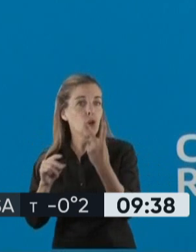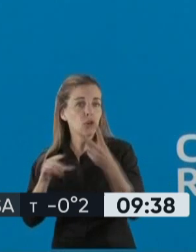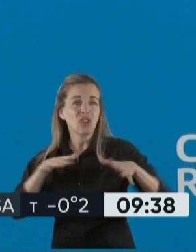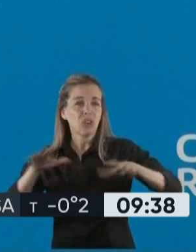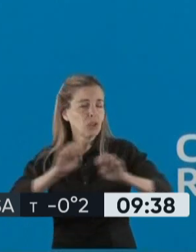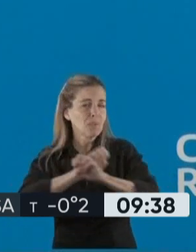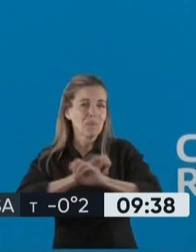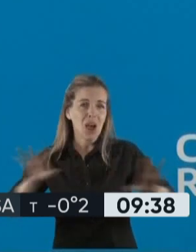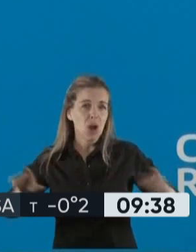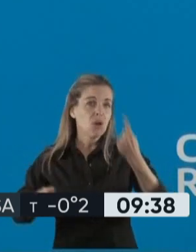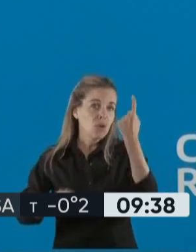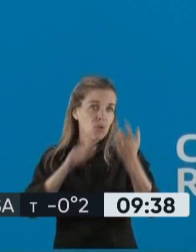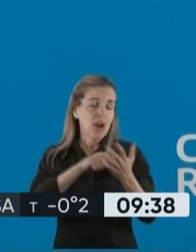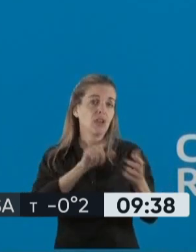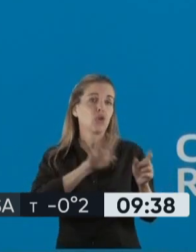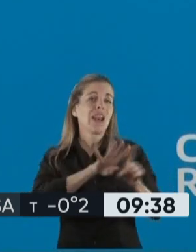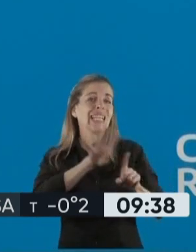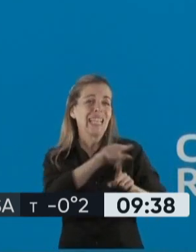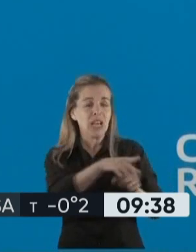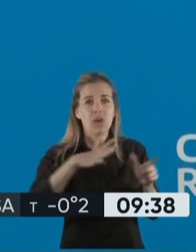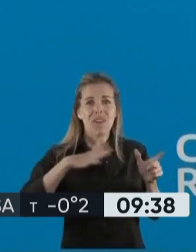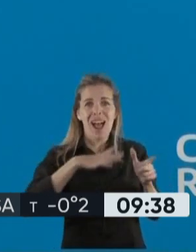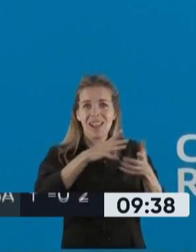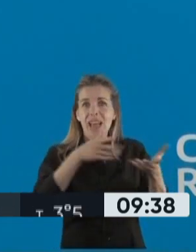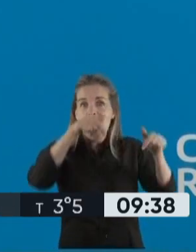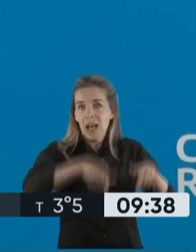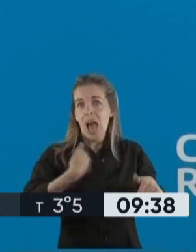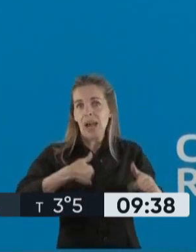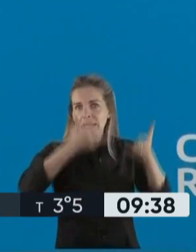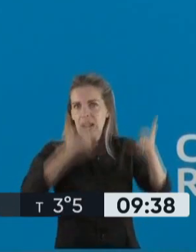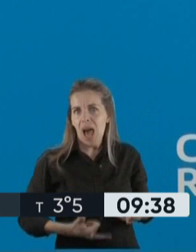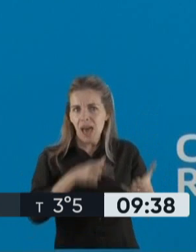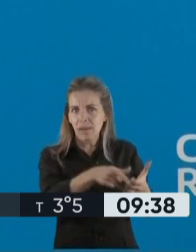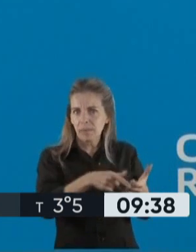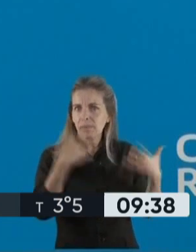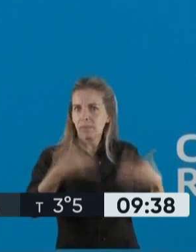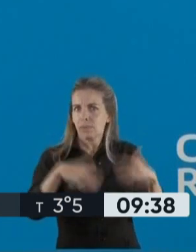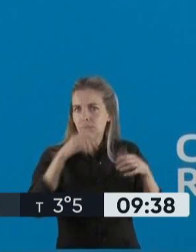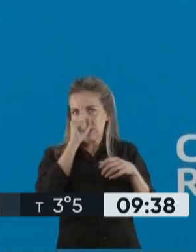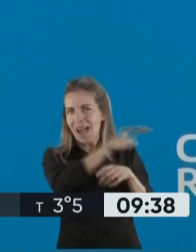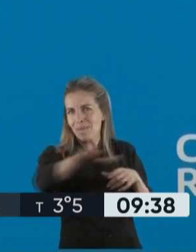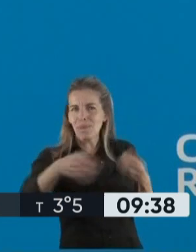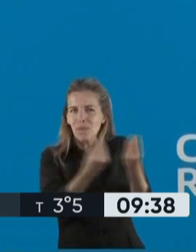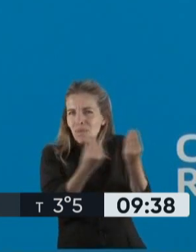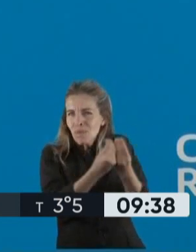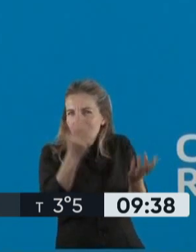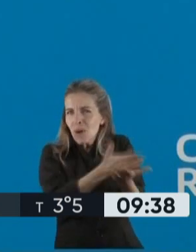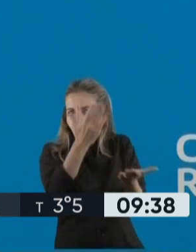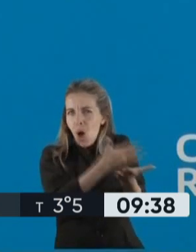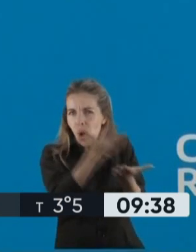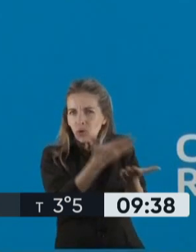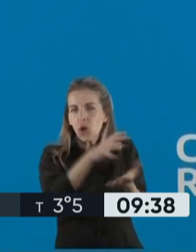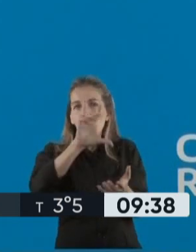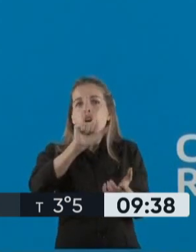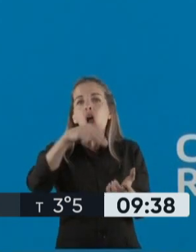este momento muy fuertes, una es la del trigo y de la falta de trigo, de la cual somos productores, no solo somos productores, sino que también por el trabajo del CONICET